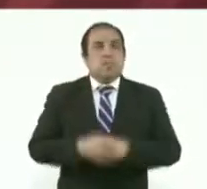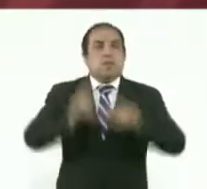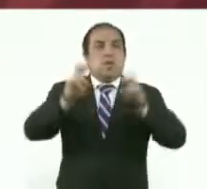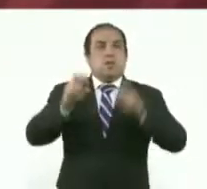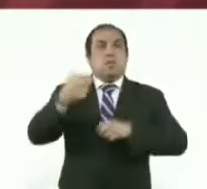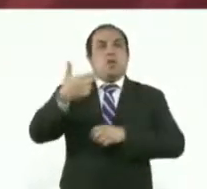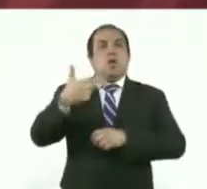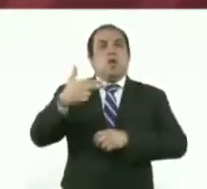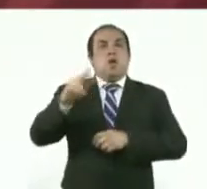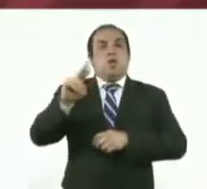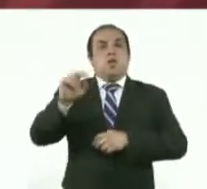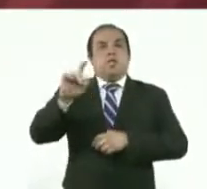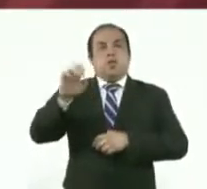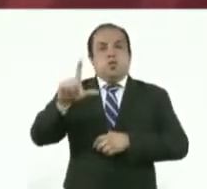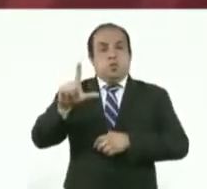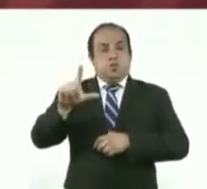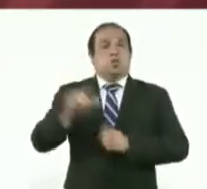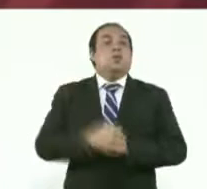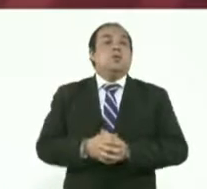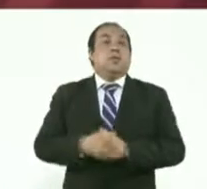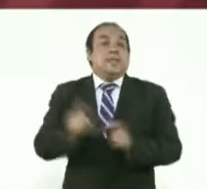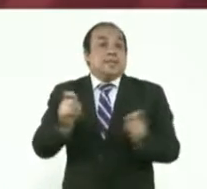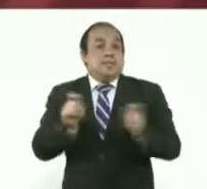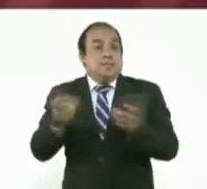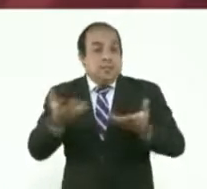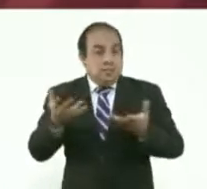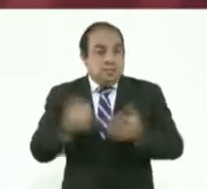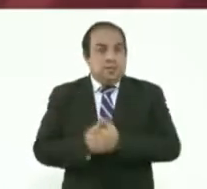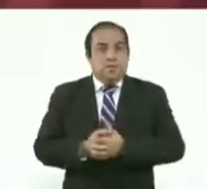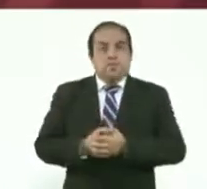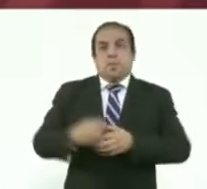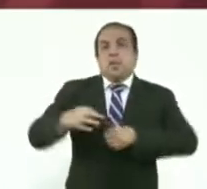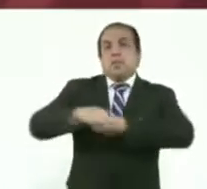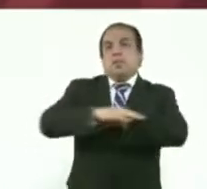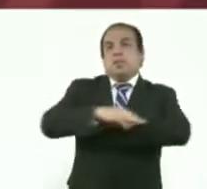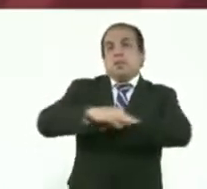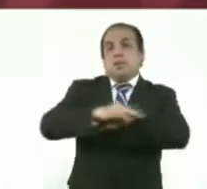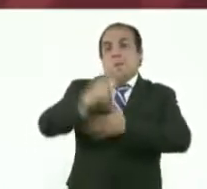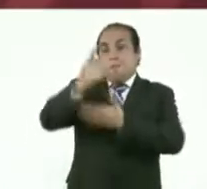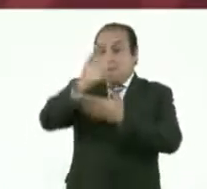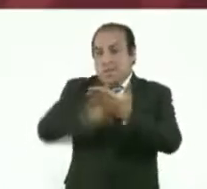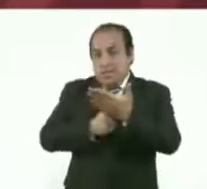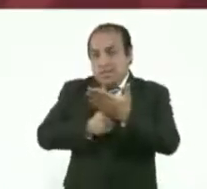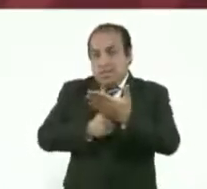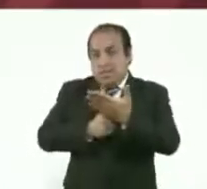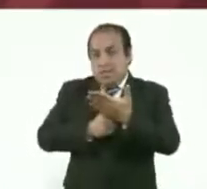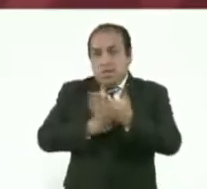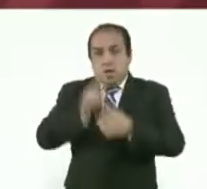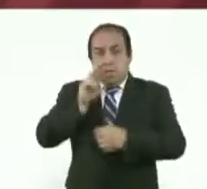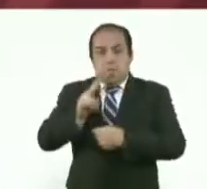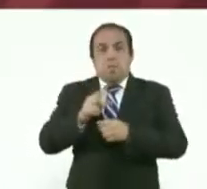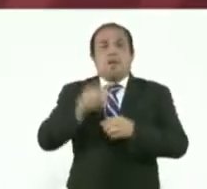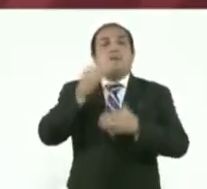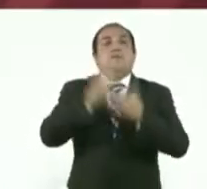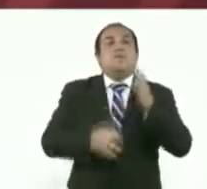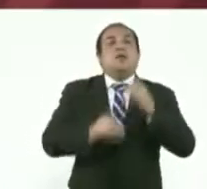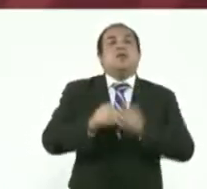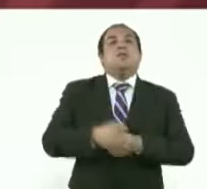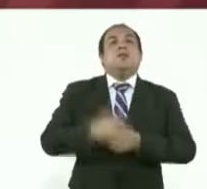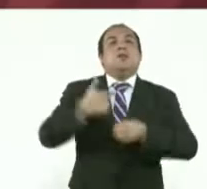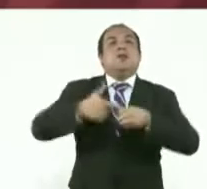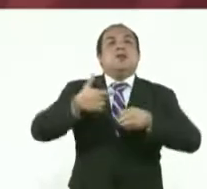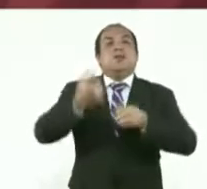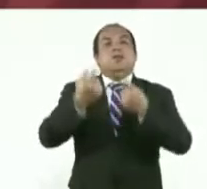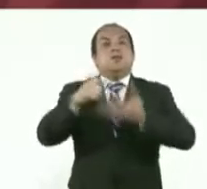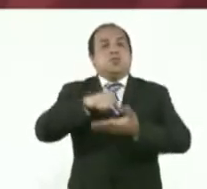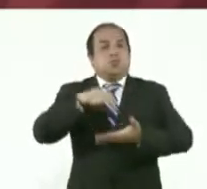huachicol, que se hizo el control? Entonces diseñamos un esquema para ver el desabasto de gasolina en algunas